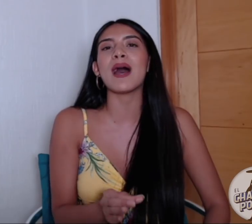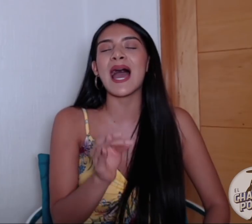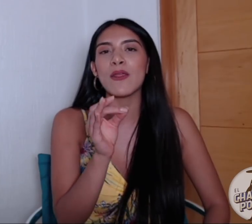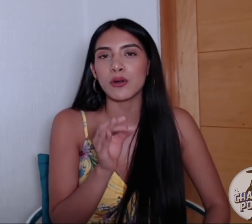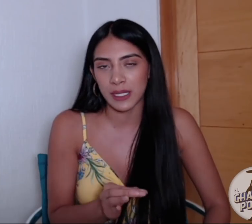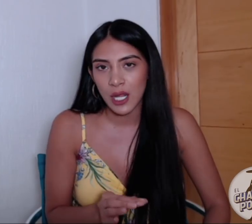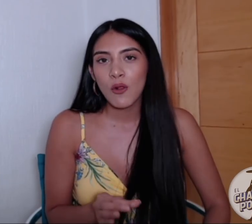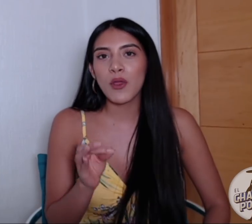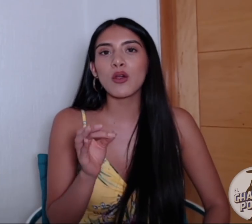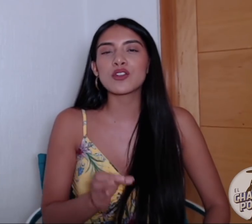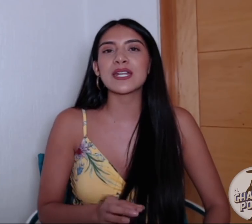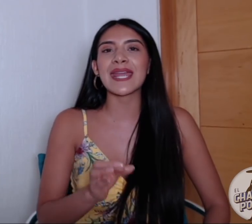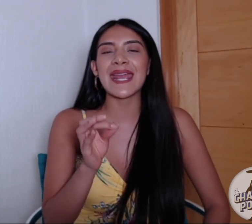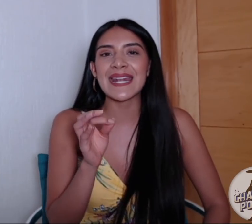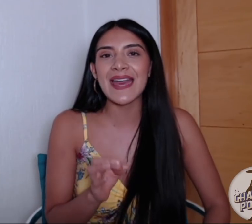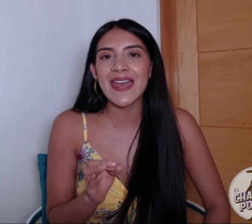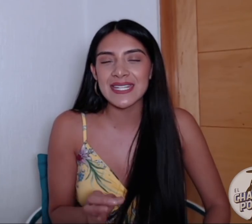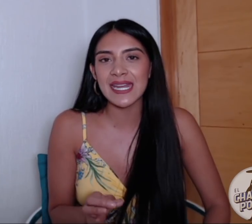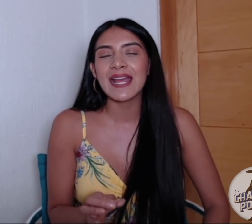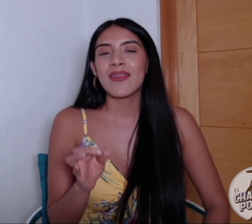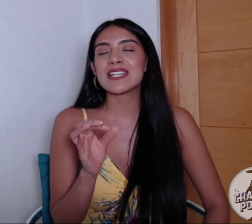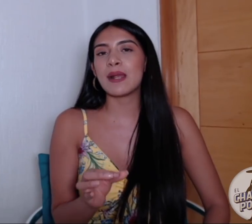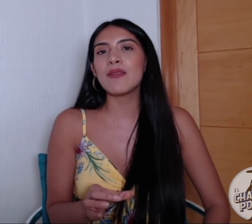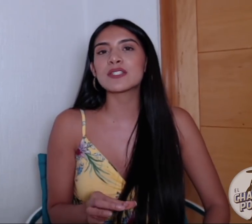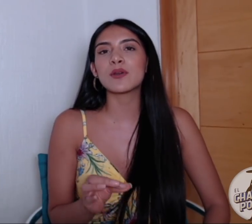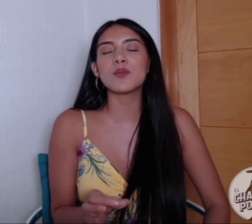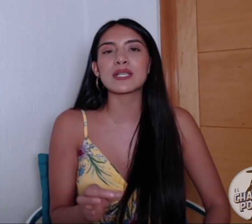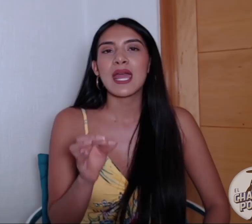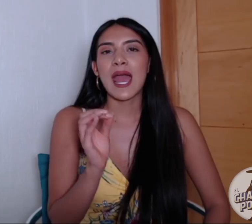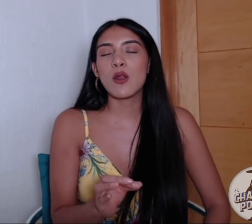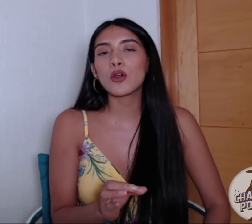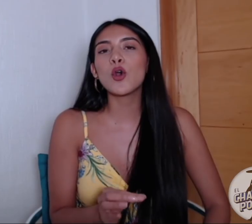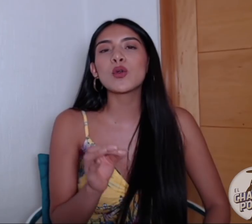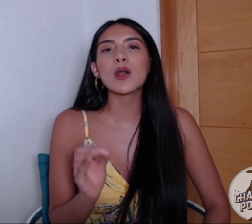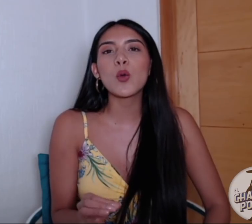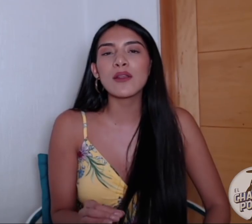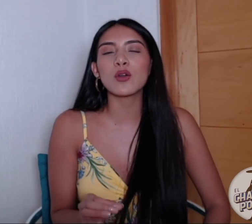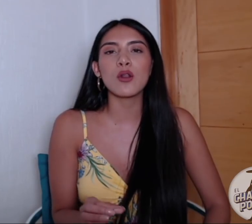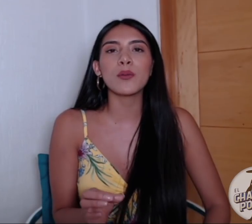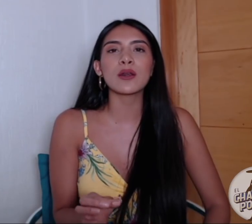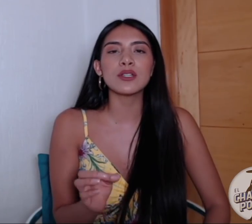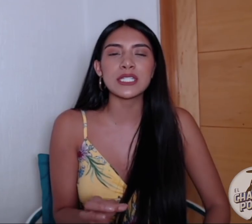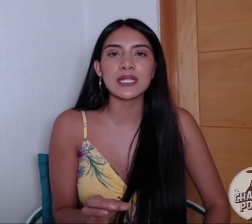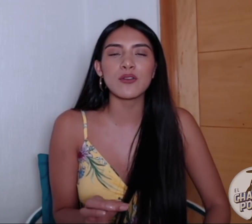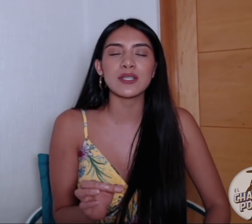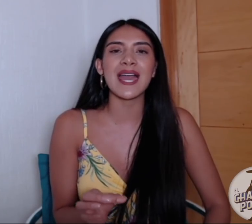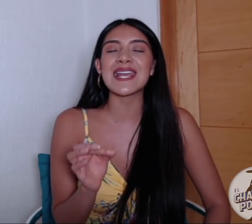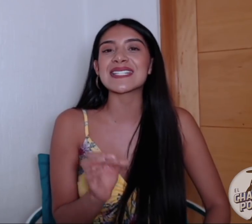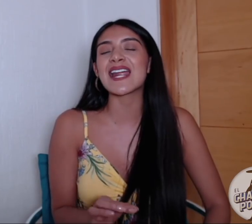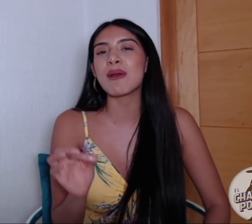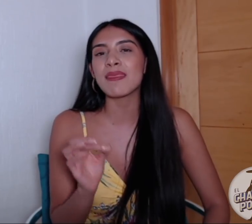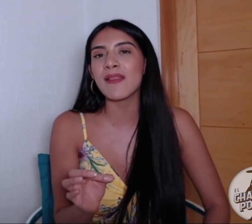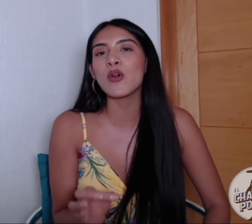pues no va a dormir. Dio a conocer que el día de ayer, desvelándose, bueno, pues logró un acuerdo con el gobierno de China donde